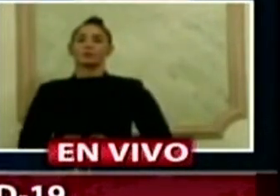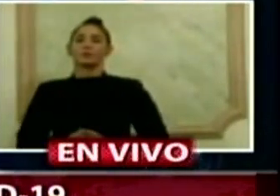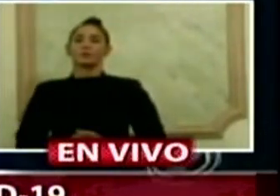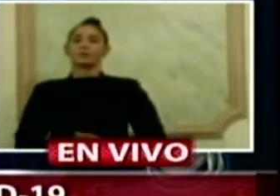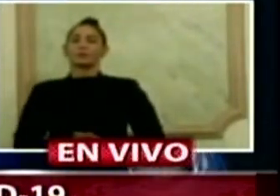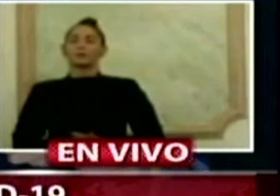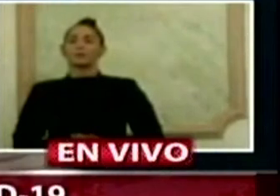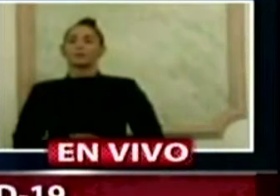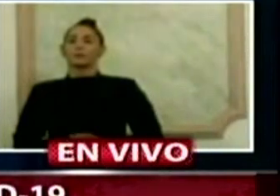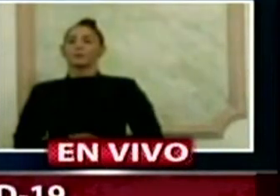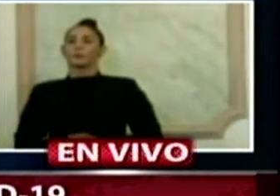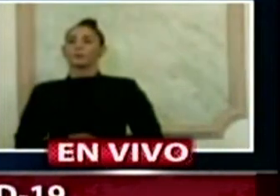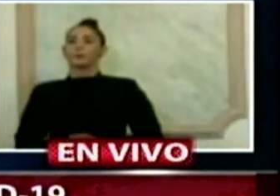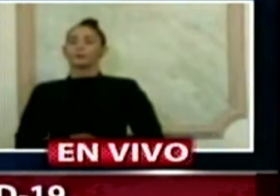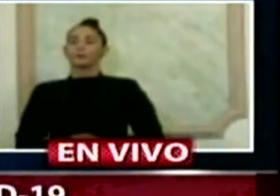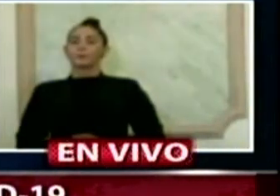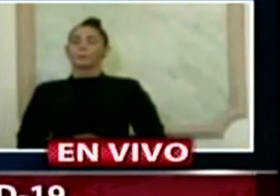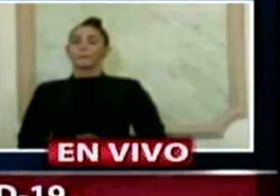seguimiento